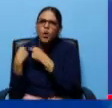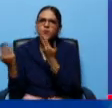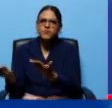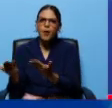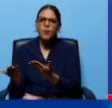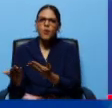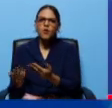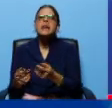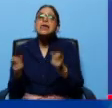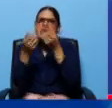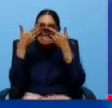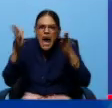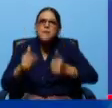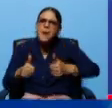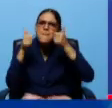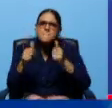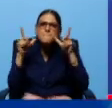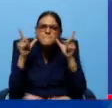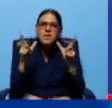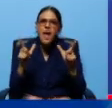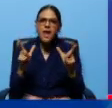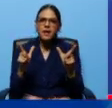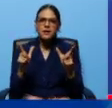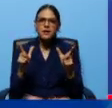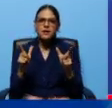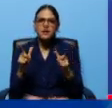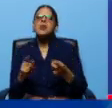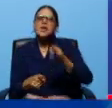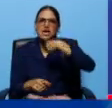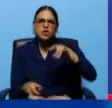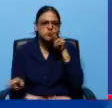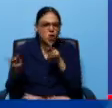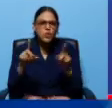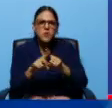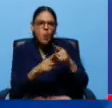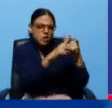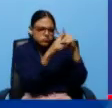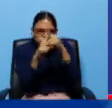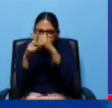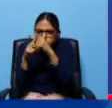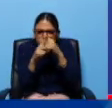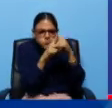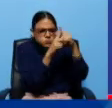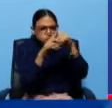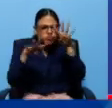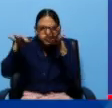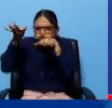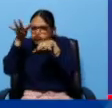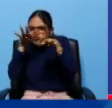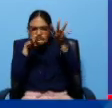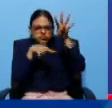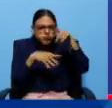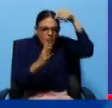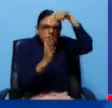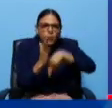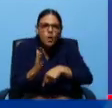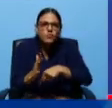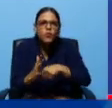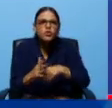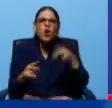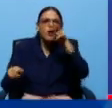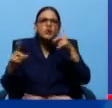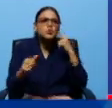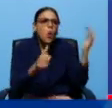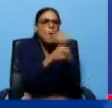y abrirlos bien, y ponerle rayos láser, ministra de Ciencia, para que vean más